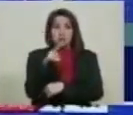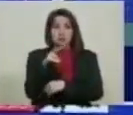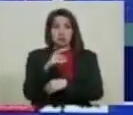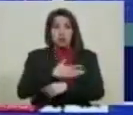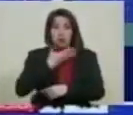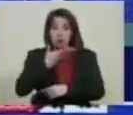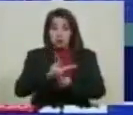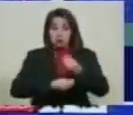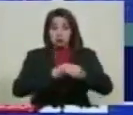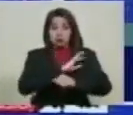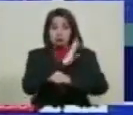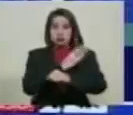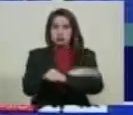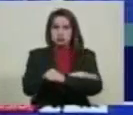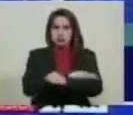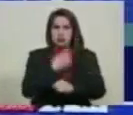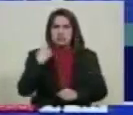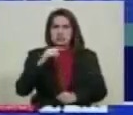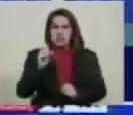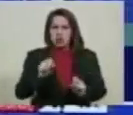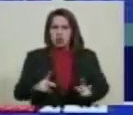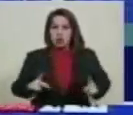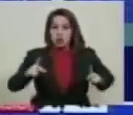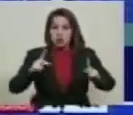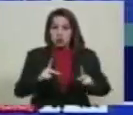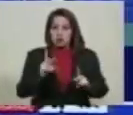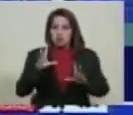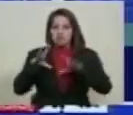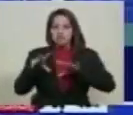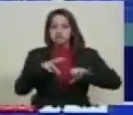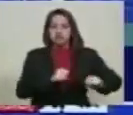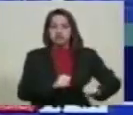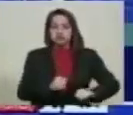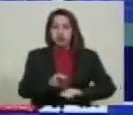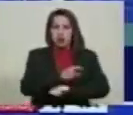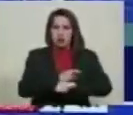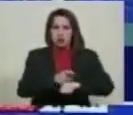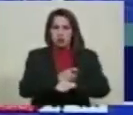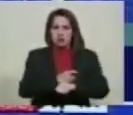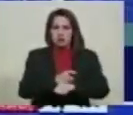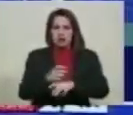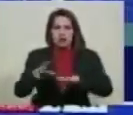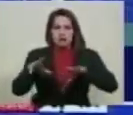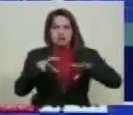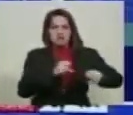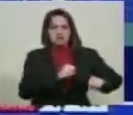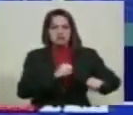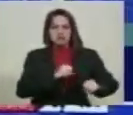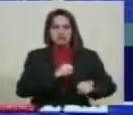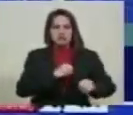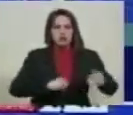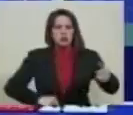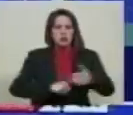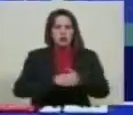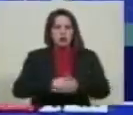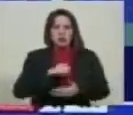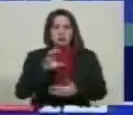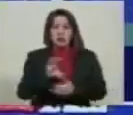poder y tiene posibilidad de tomar el poder por la vía violenta, por la vía de un golpe de Estado.